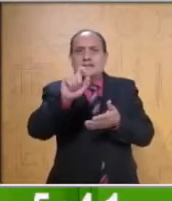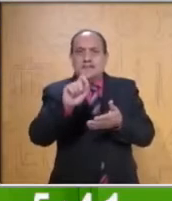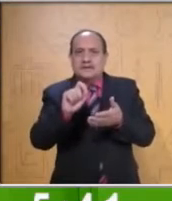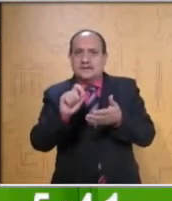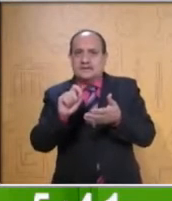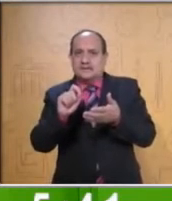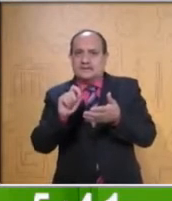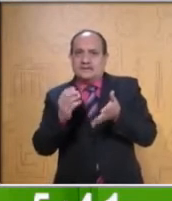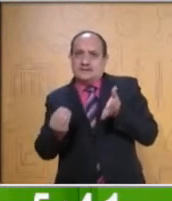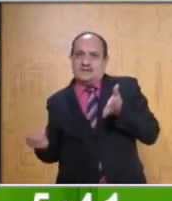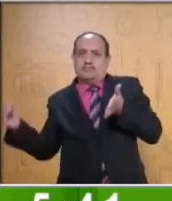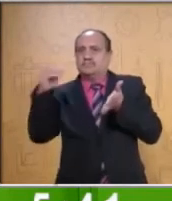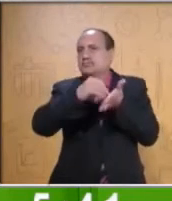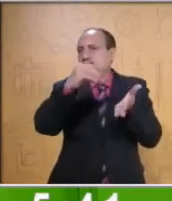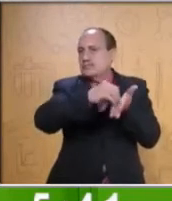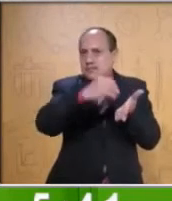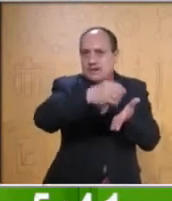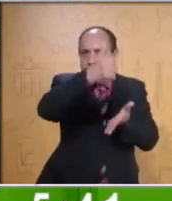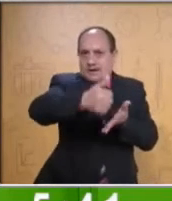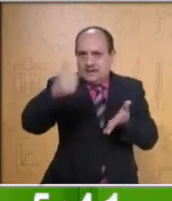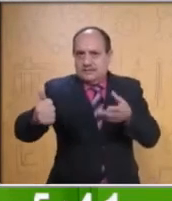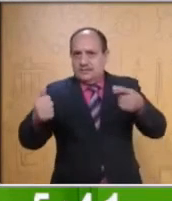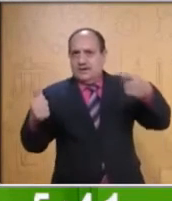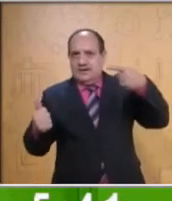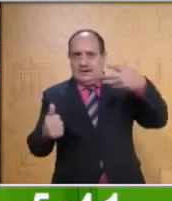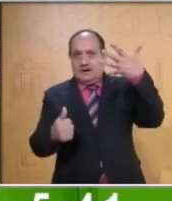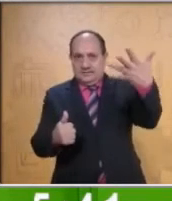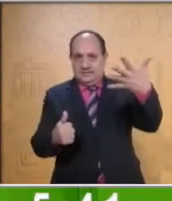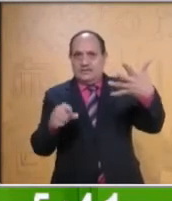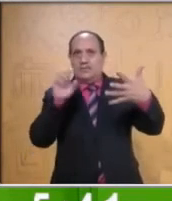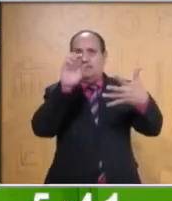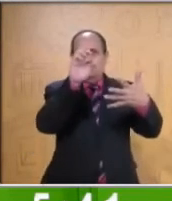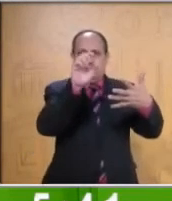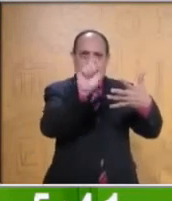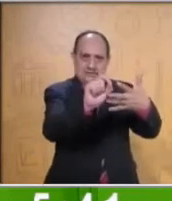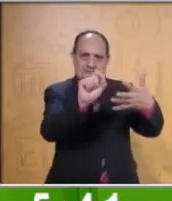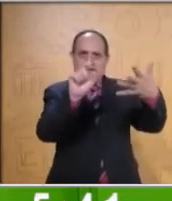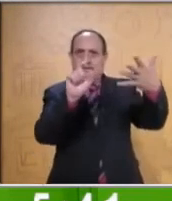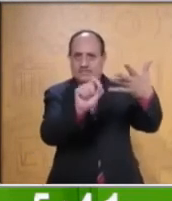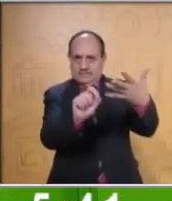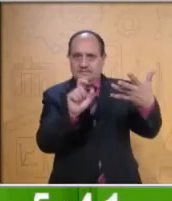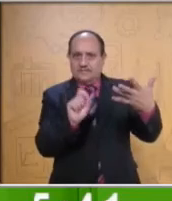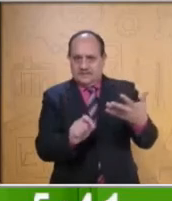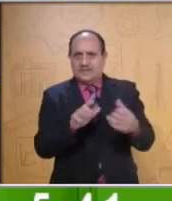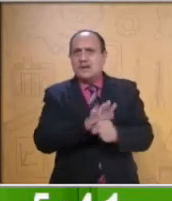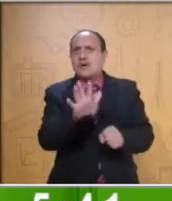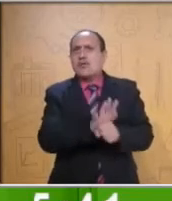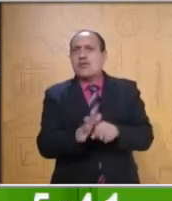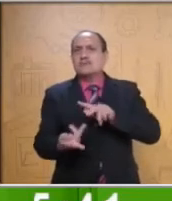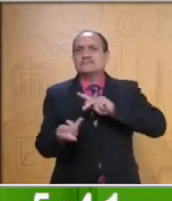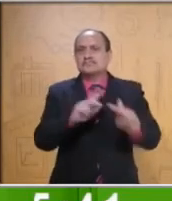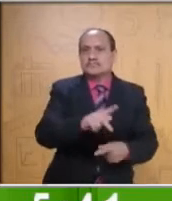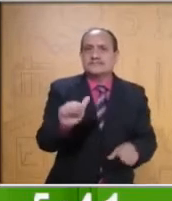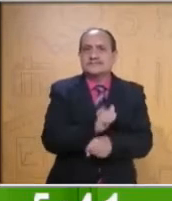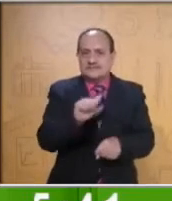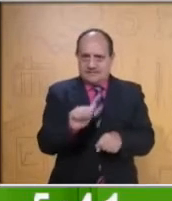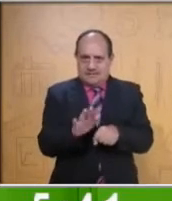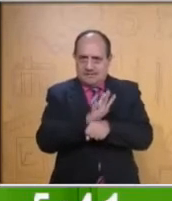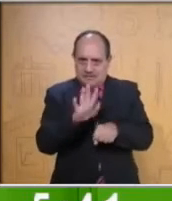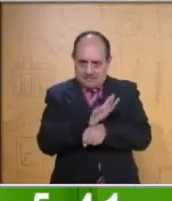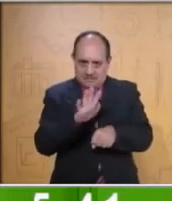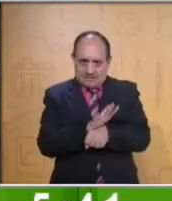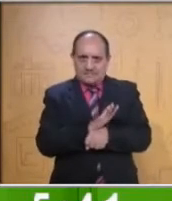agregar a cada una de las medidas de tendencia central y voy a ver cuál es la que se modifica con un